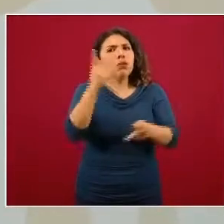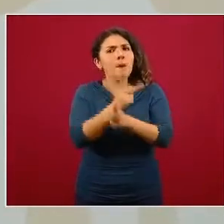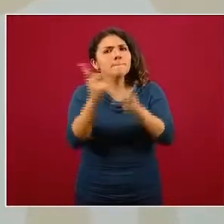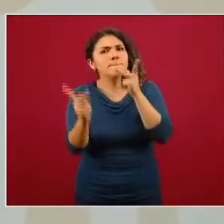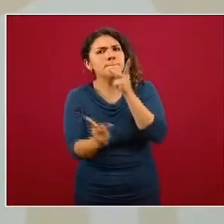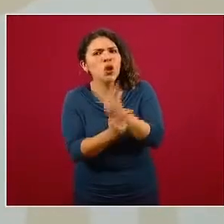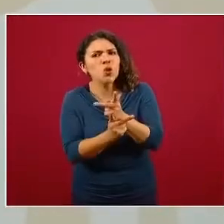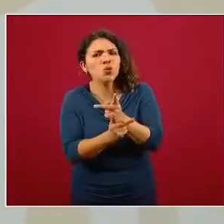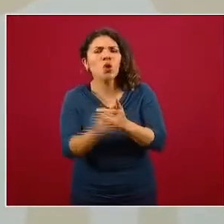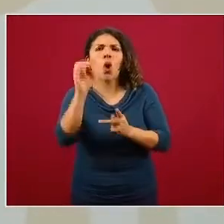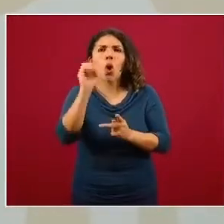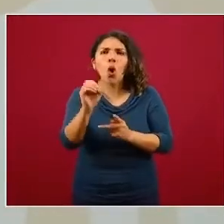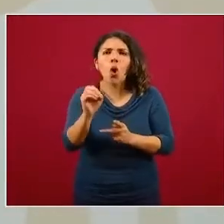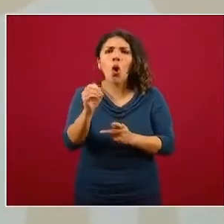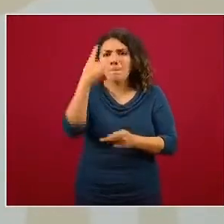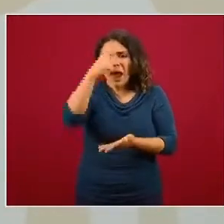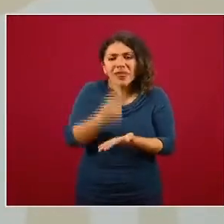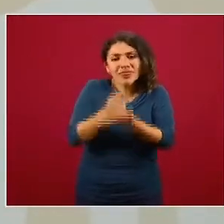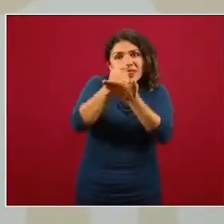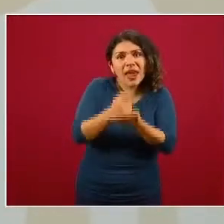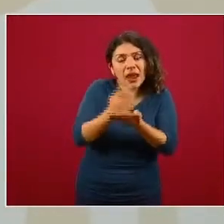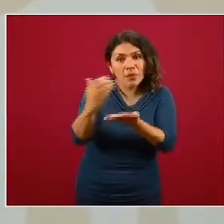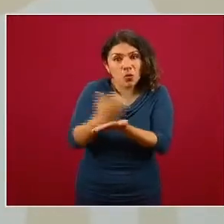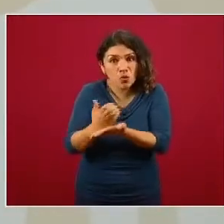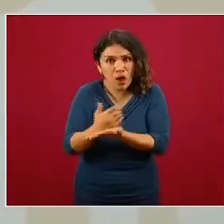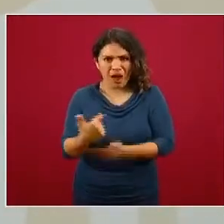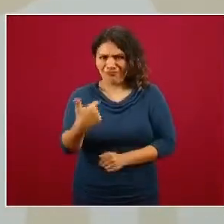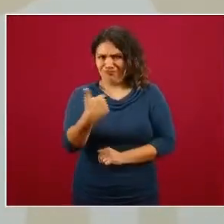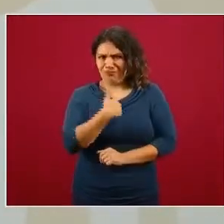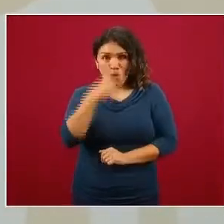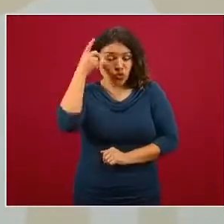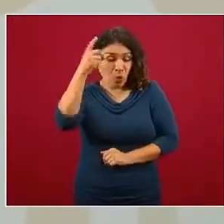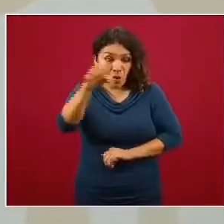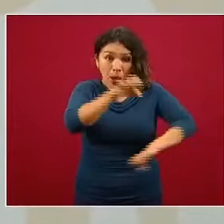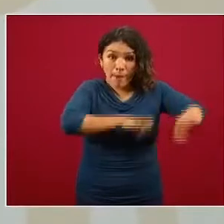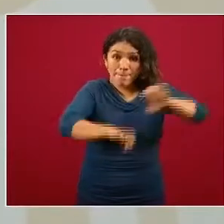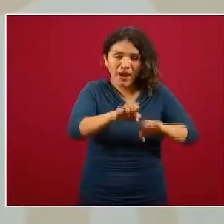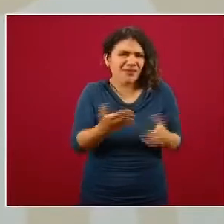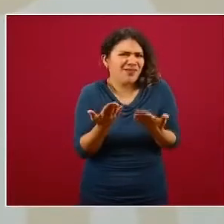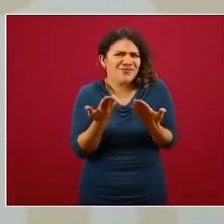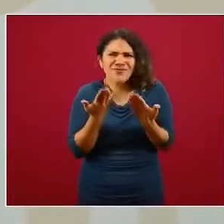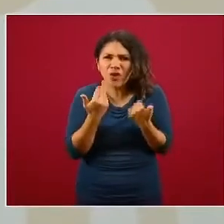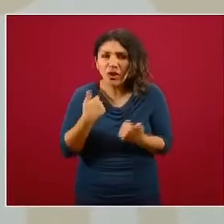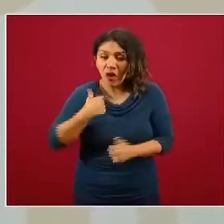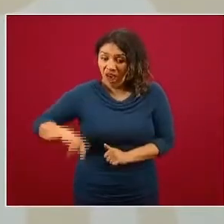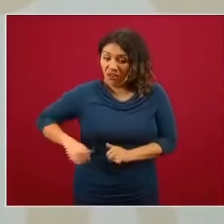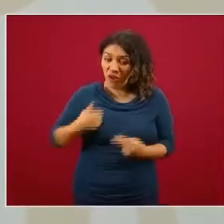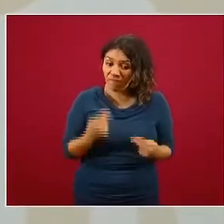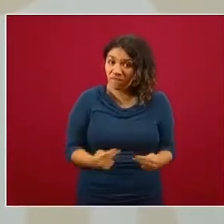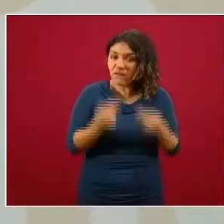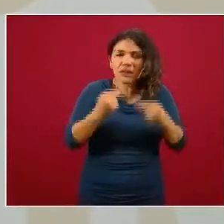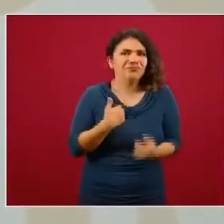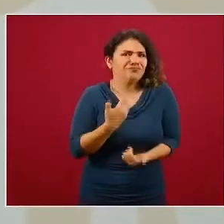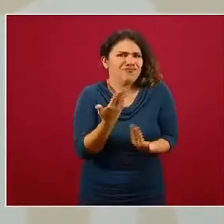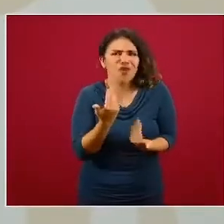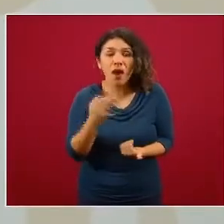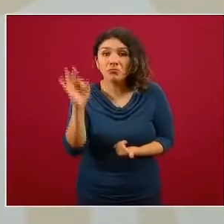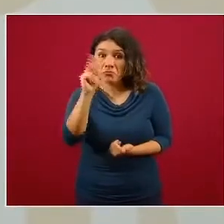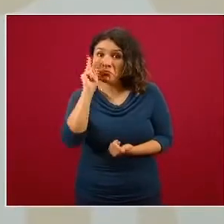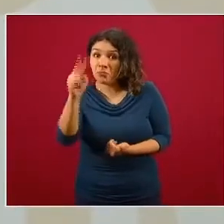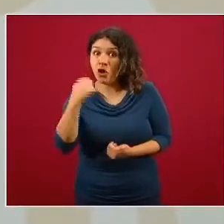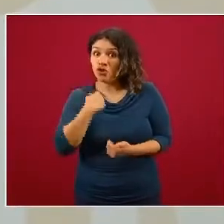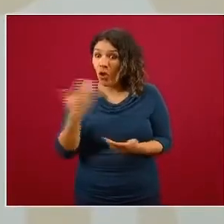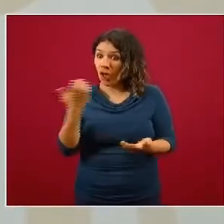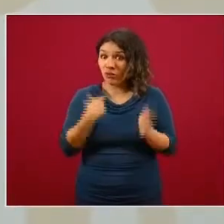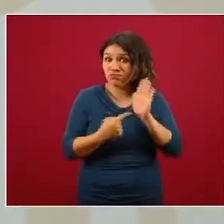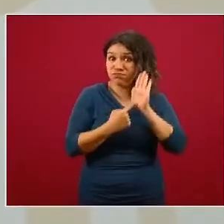productos o alternativas terapéuticas. Yo no tengo empresa alguna, no tengo interés comercial alguno. Si usted ve que yo estoy anunciando